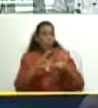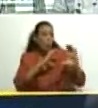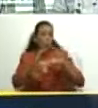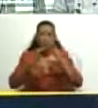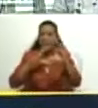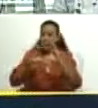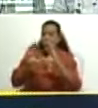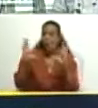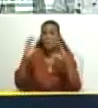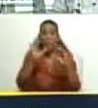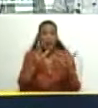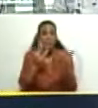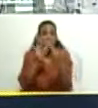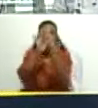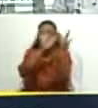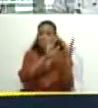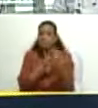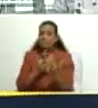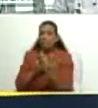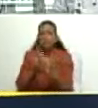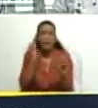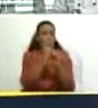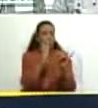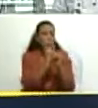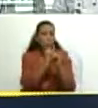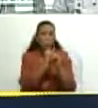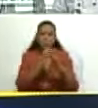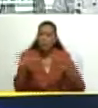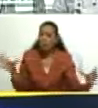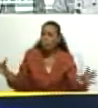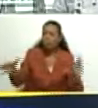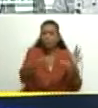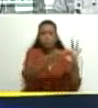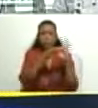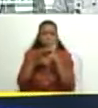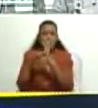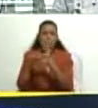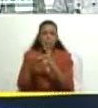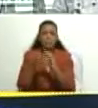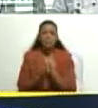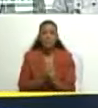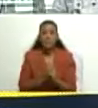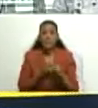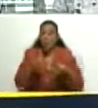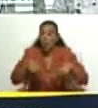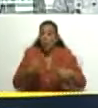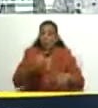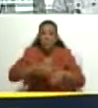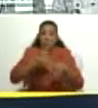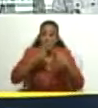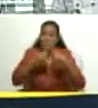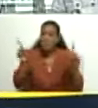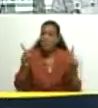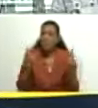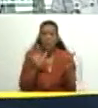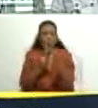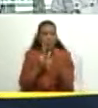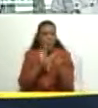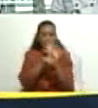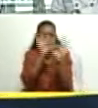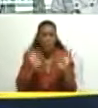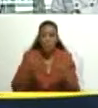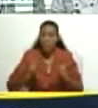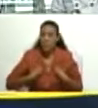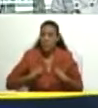comunicacional, donde las redes son dominantes y hegemónicas. Una nueva época. Y dije,